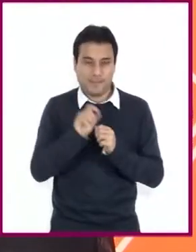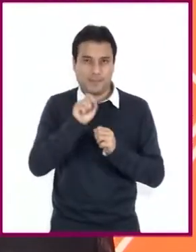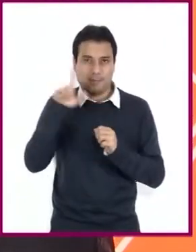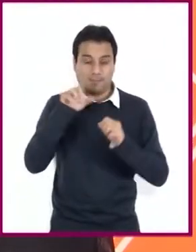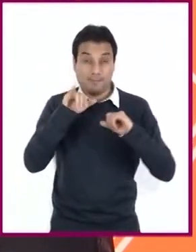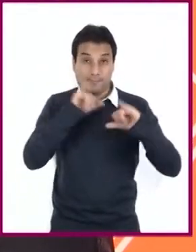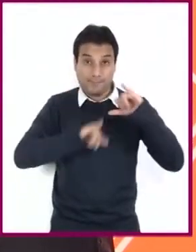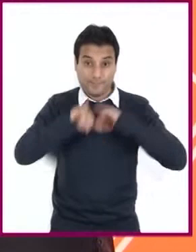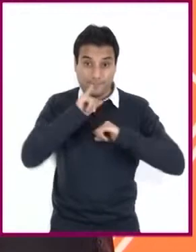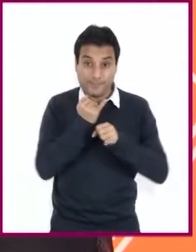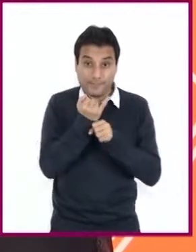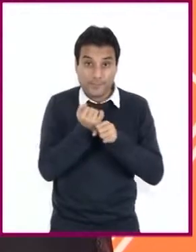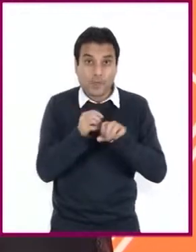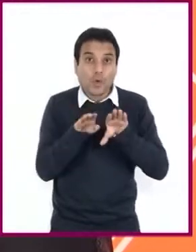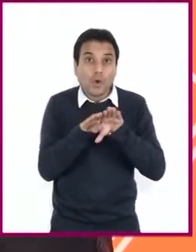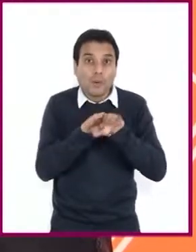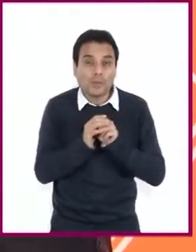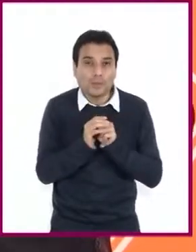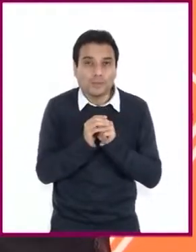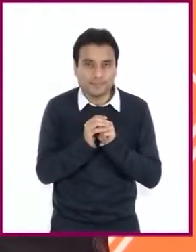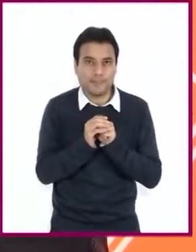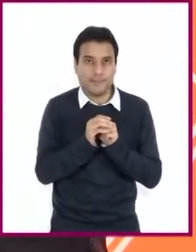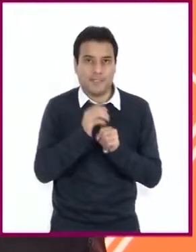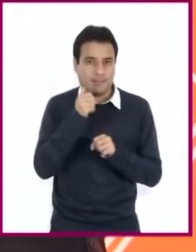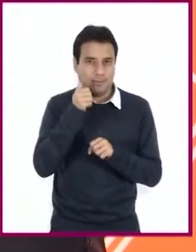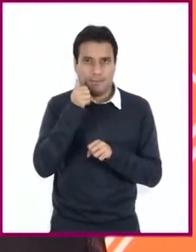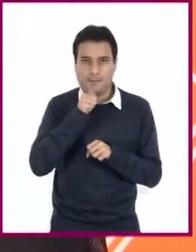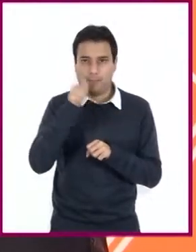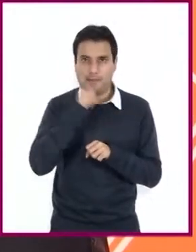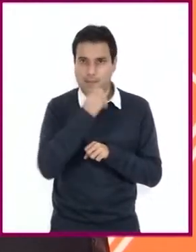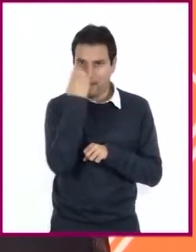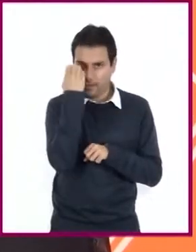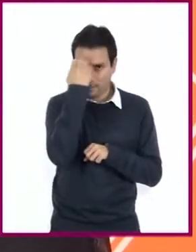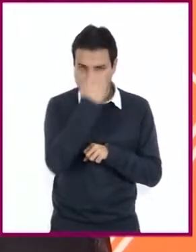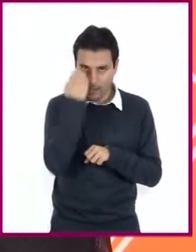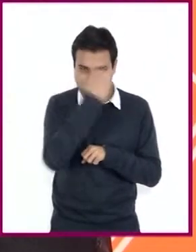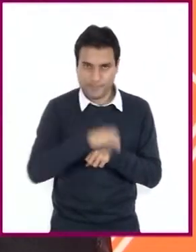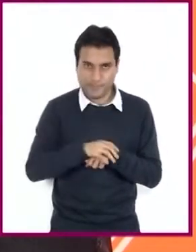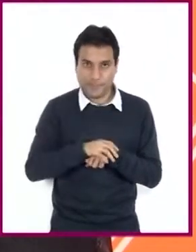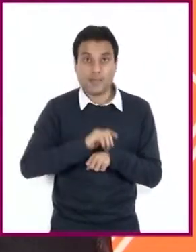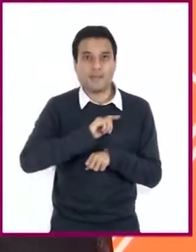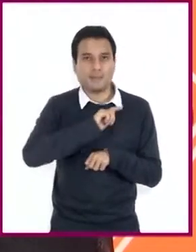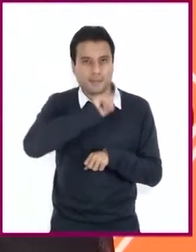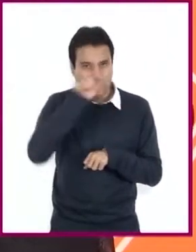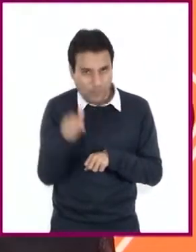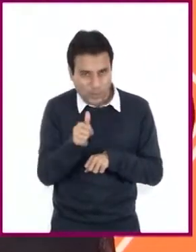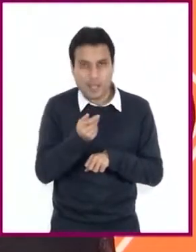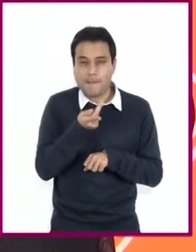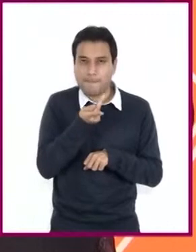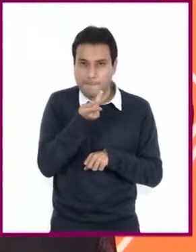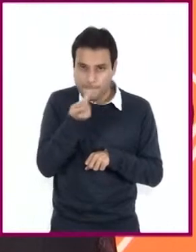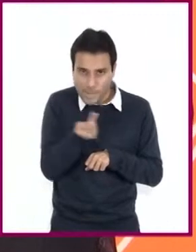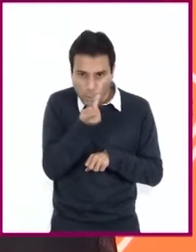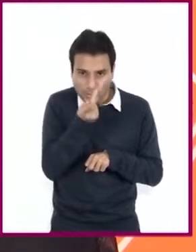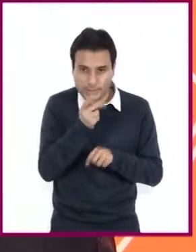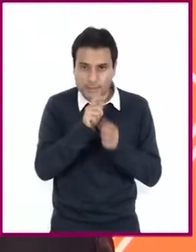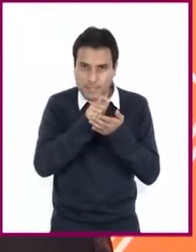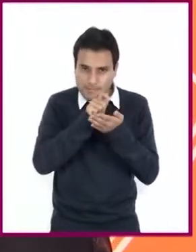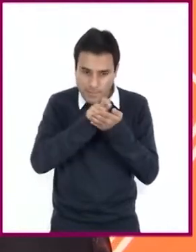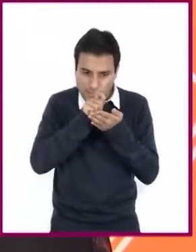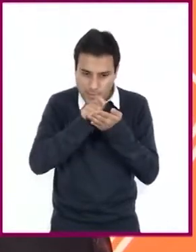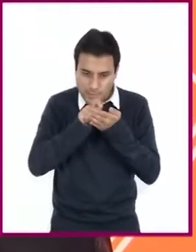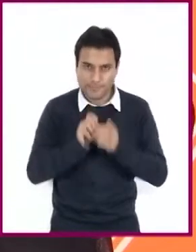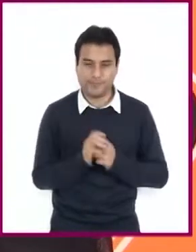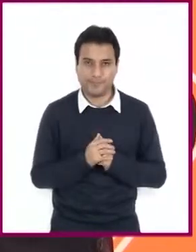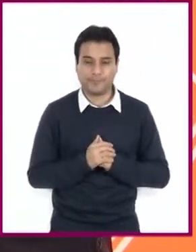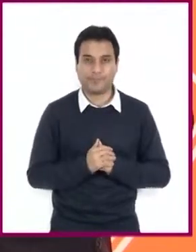investigadores comienzan a partir de una observación y luego se plantean una serie de preguntas en torno a lo que han